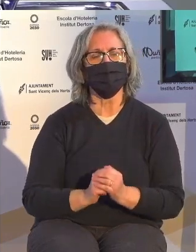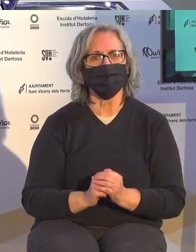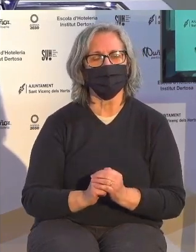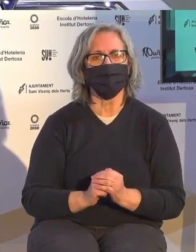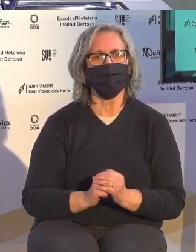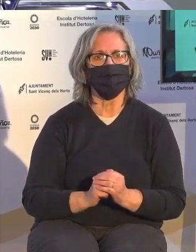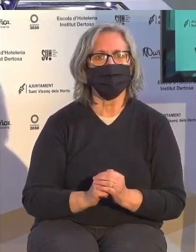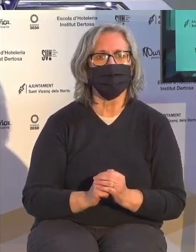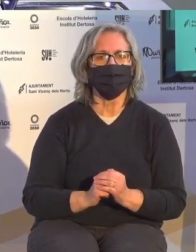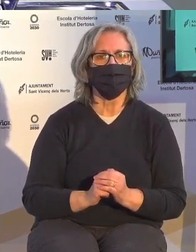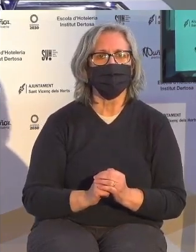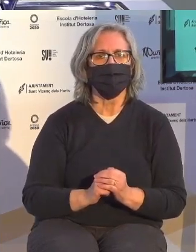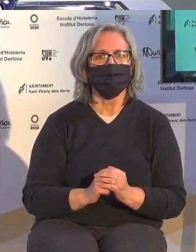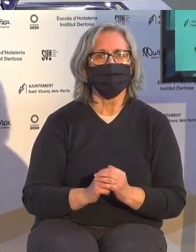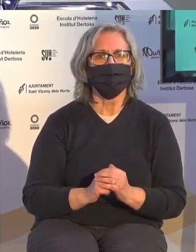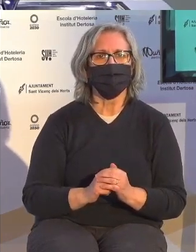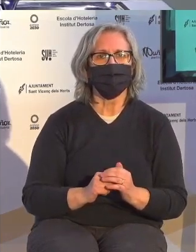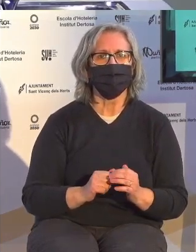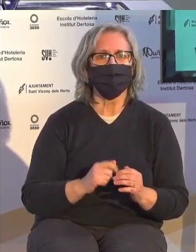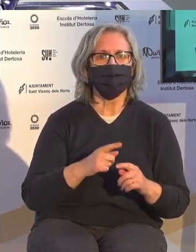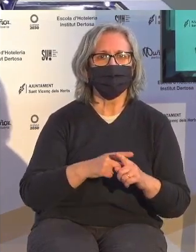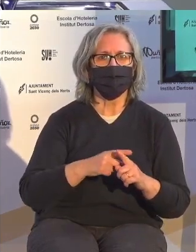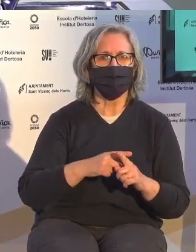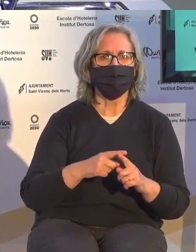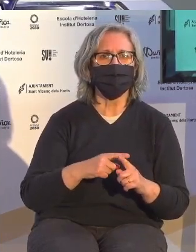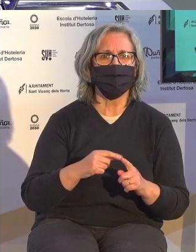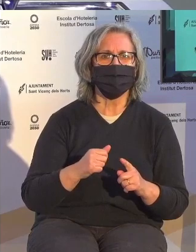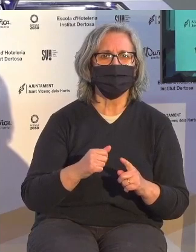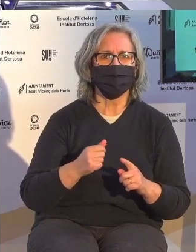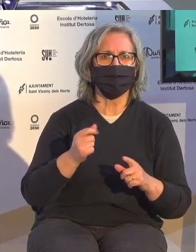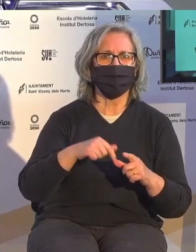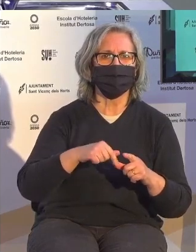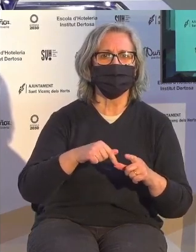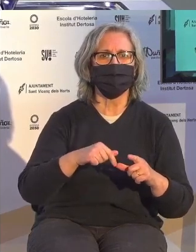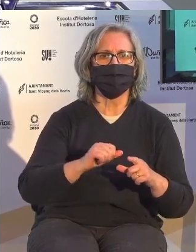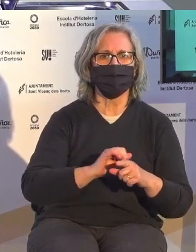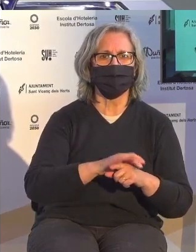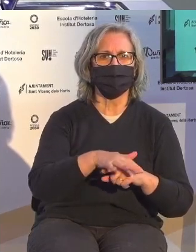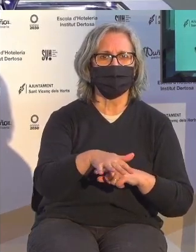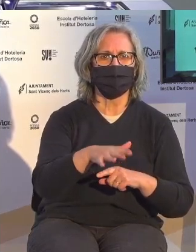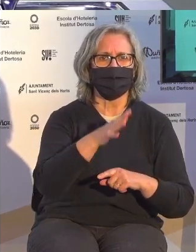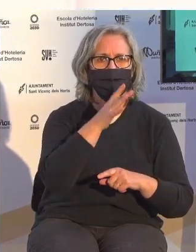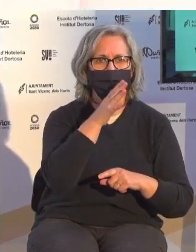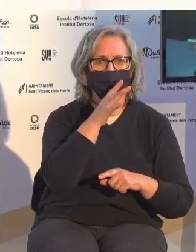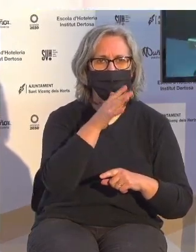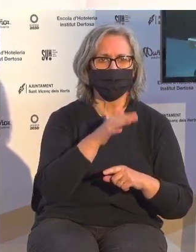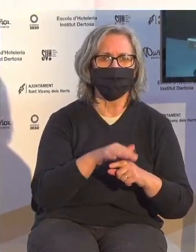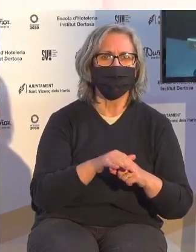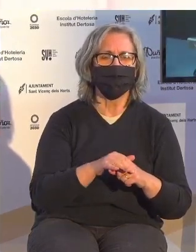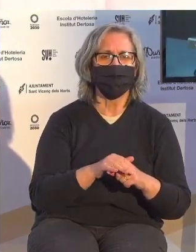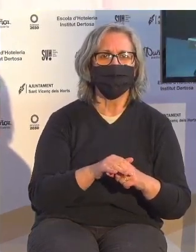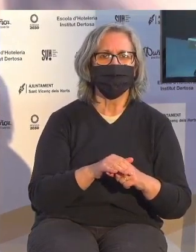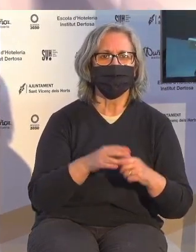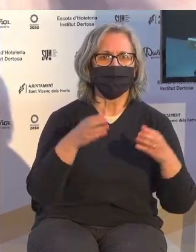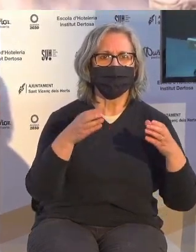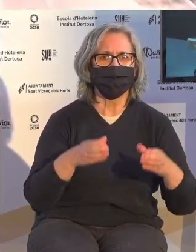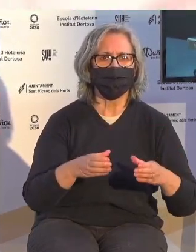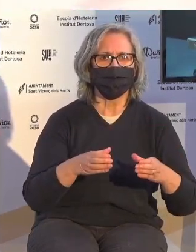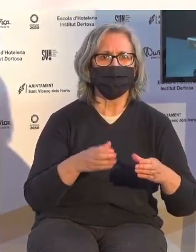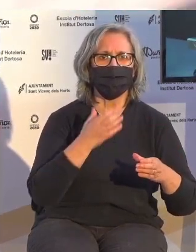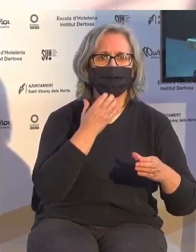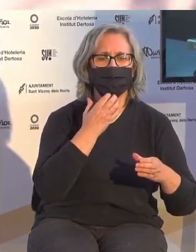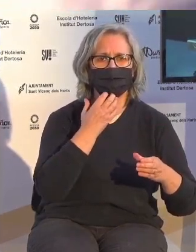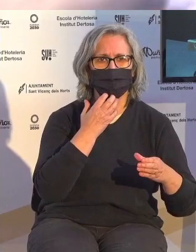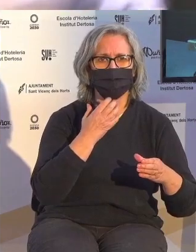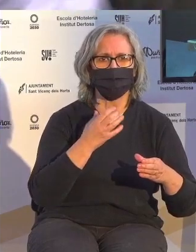el agua puedes poner aquí 500 litros de agua si quieres en la temperatura base quedar